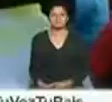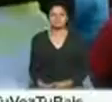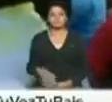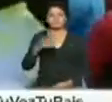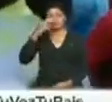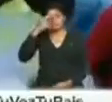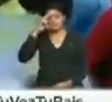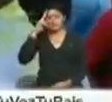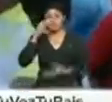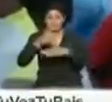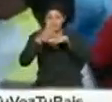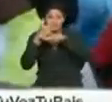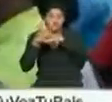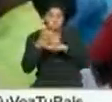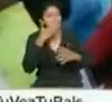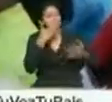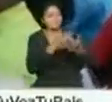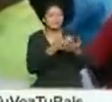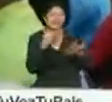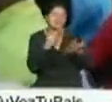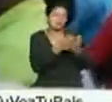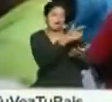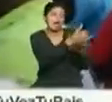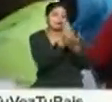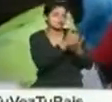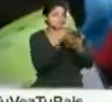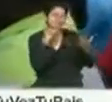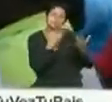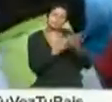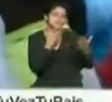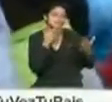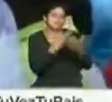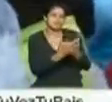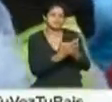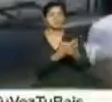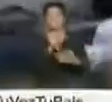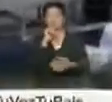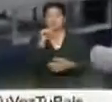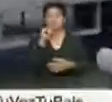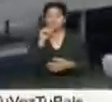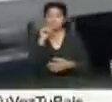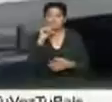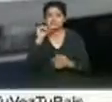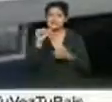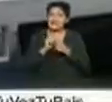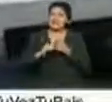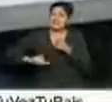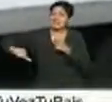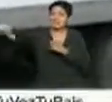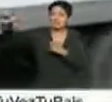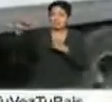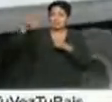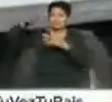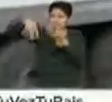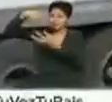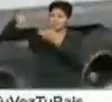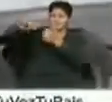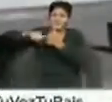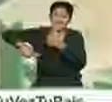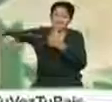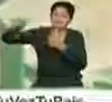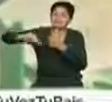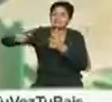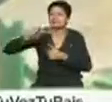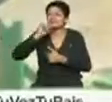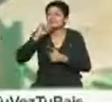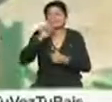agradecieron la visita y rápida respuesta del gobierno dominicano y dijeron que aún tomará tiempo llevar la ayuda a las regiones más afectadas de la costa